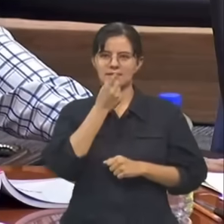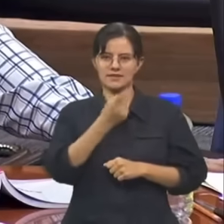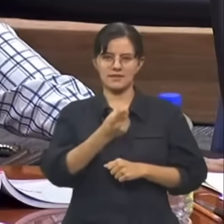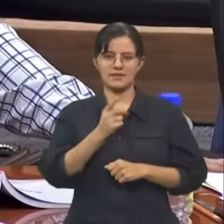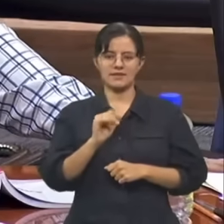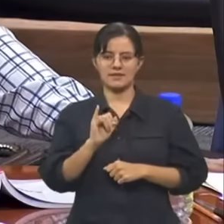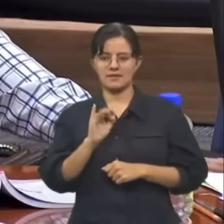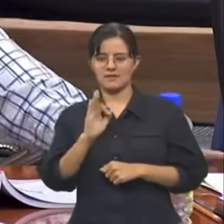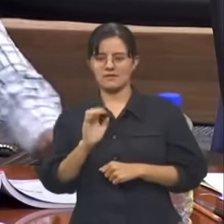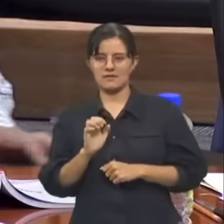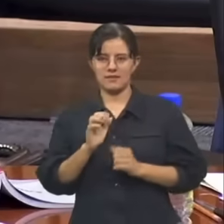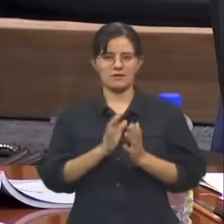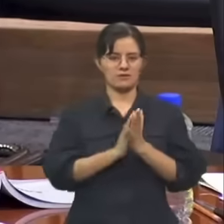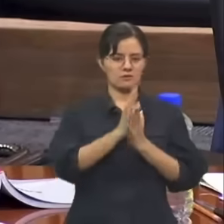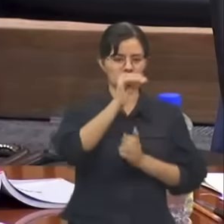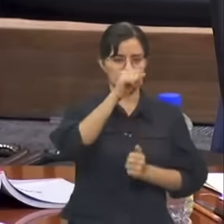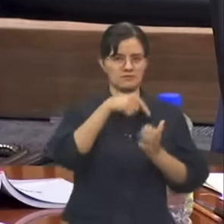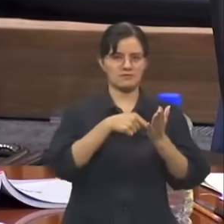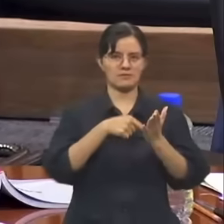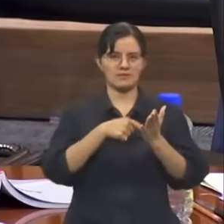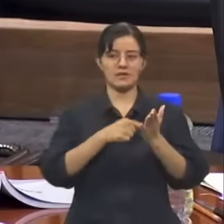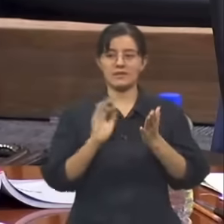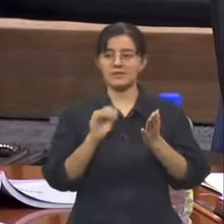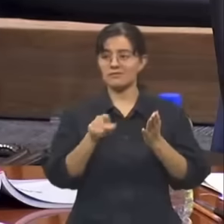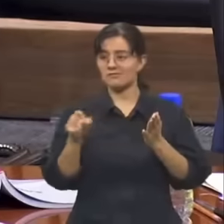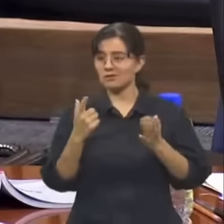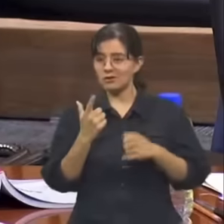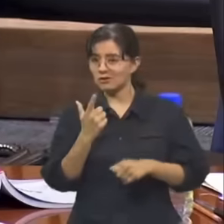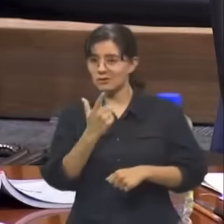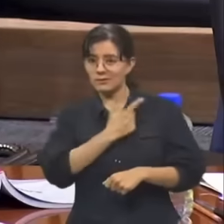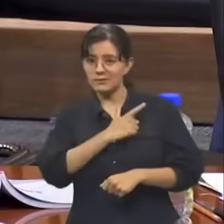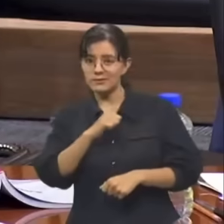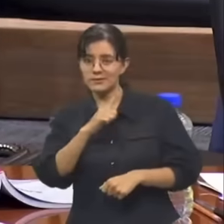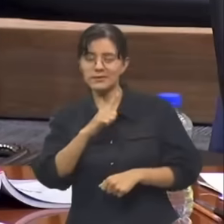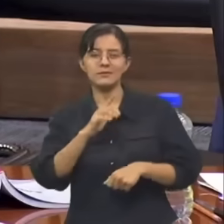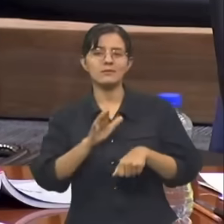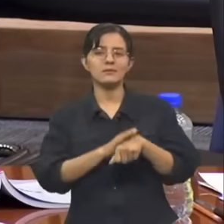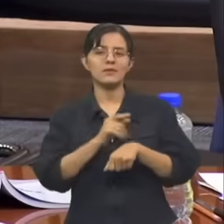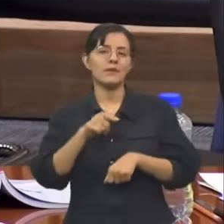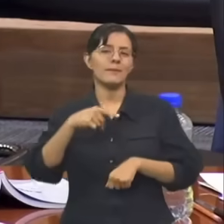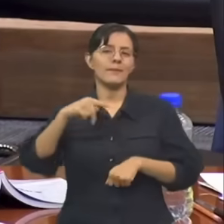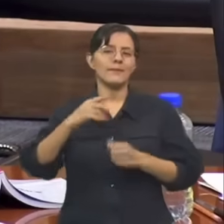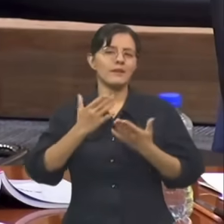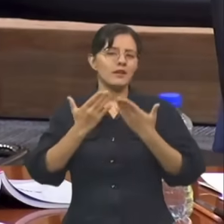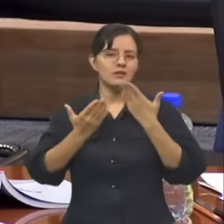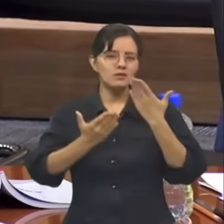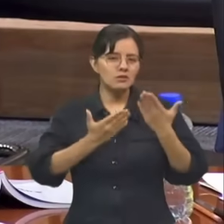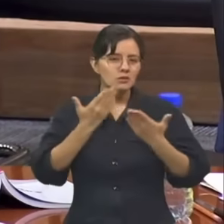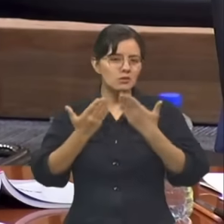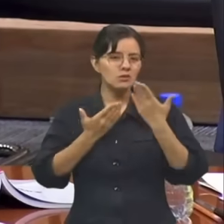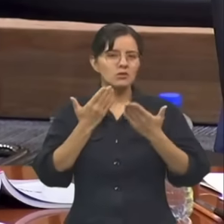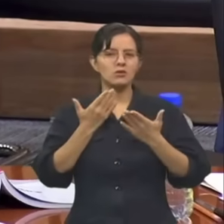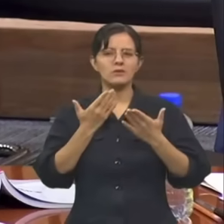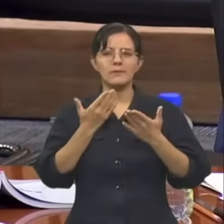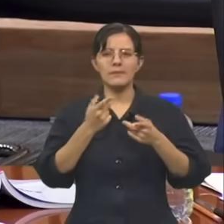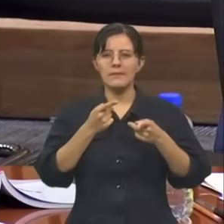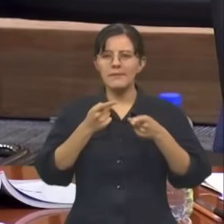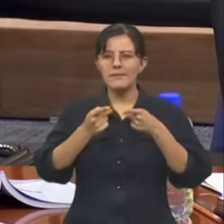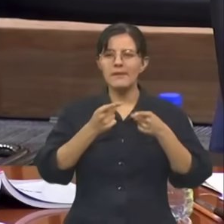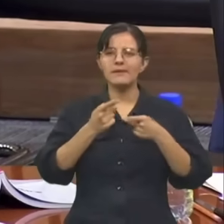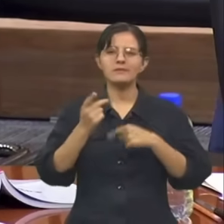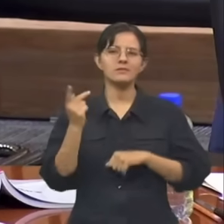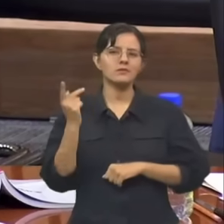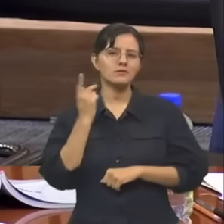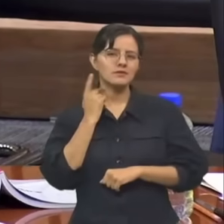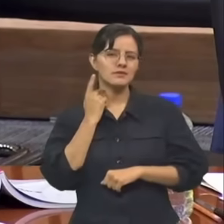a la Constitución podrá ser que a alguien no le guste En lo particular por su formación académica y y política Pero